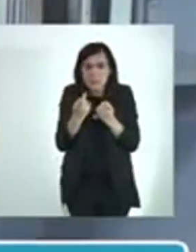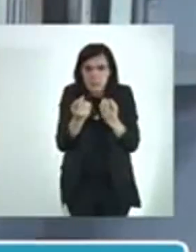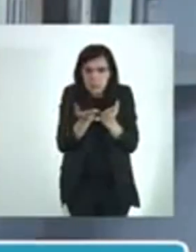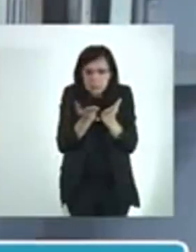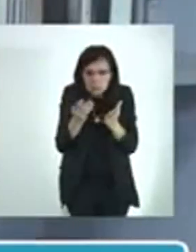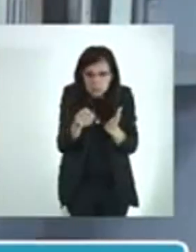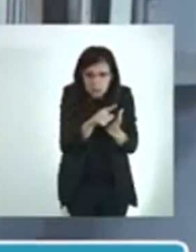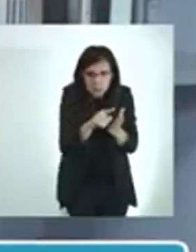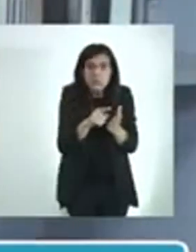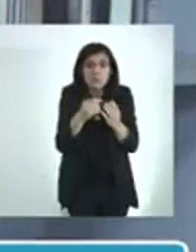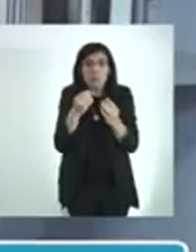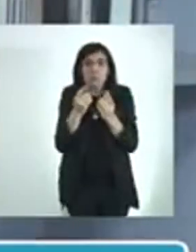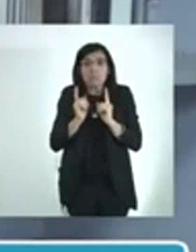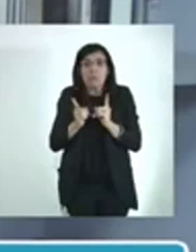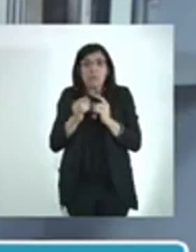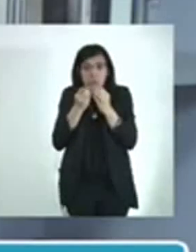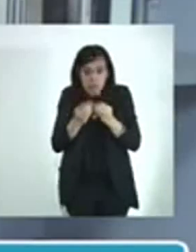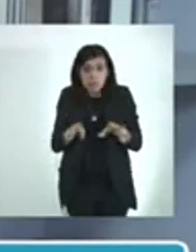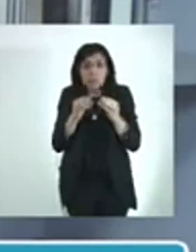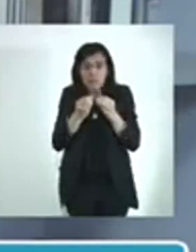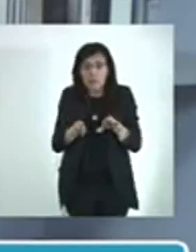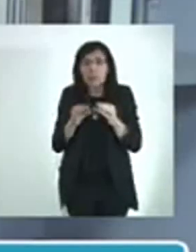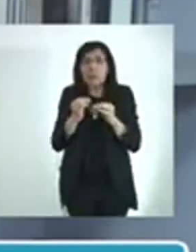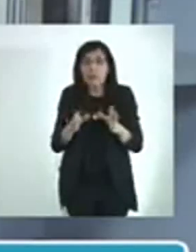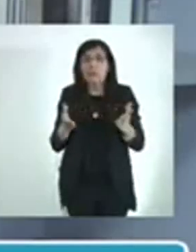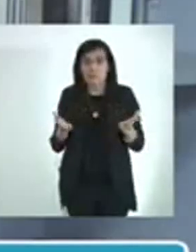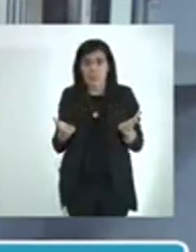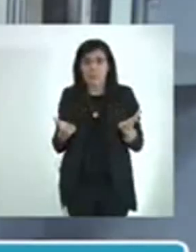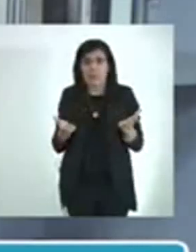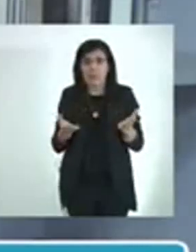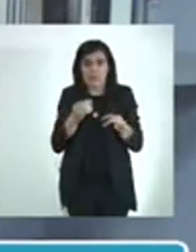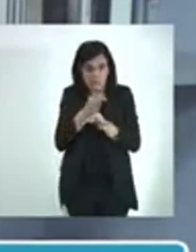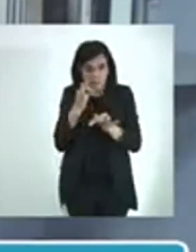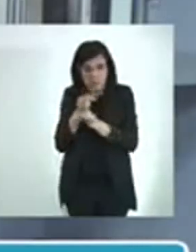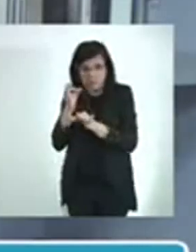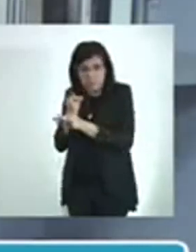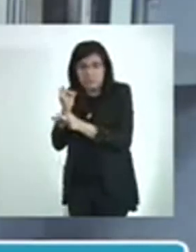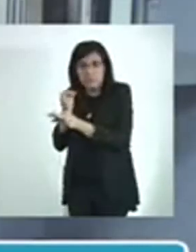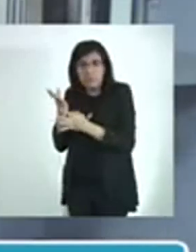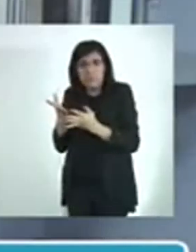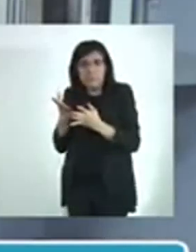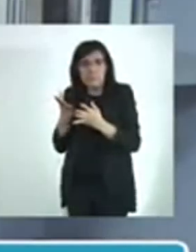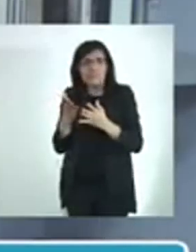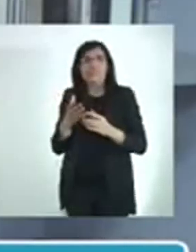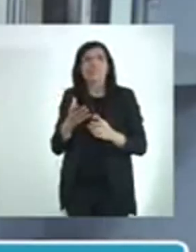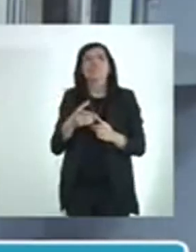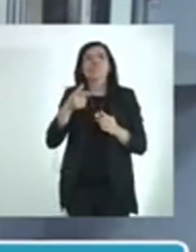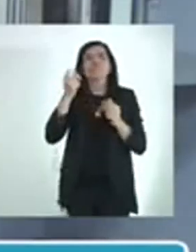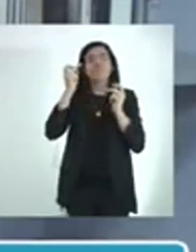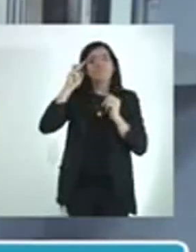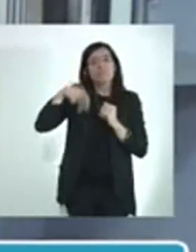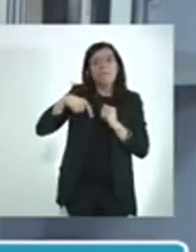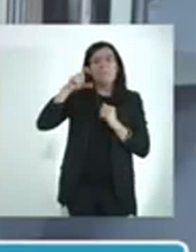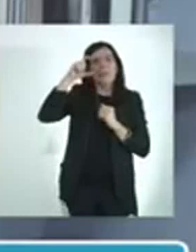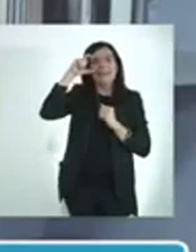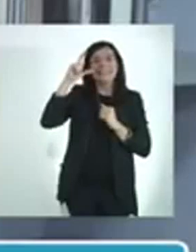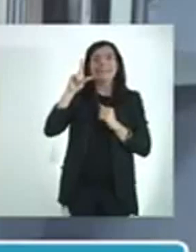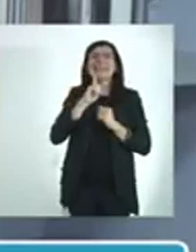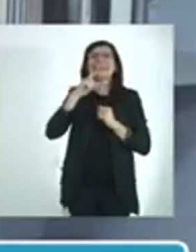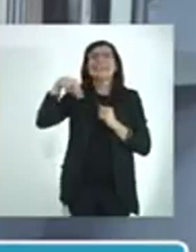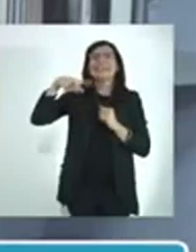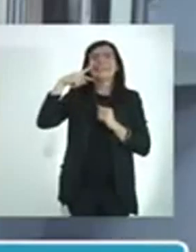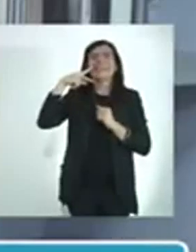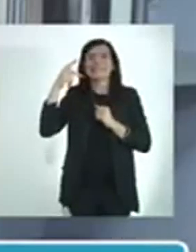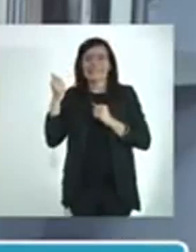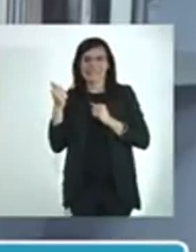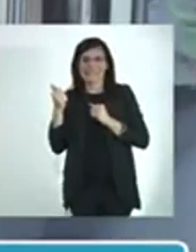nacional, está encauzado. Y también que dentro de el plan ENIA, que es un plan en donde ESI participa,